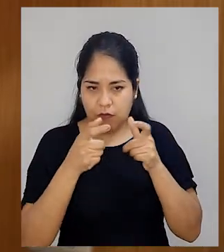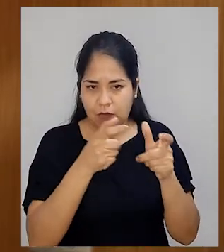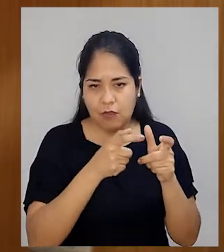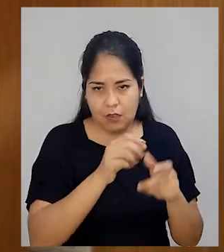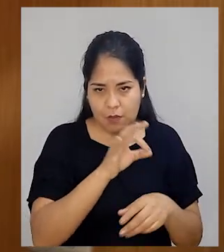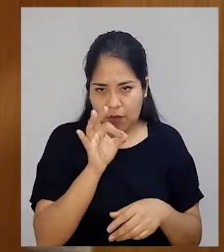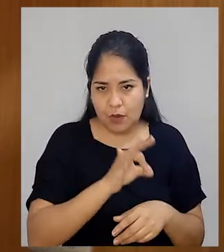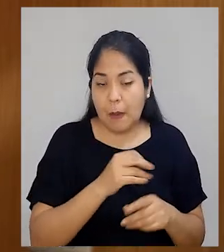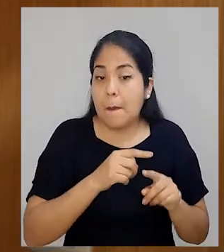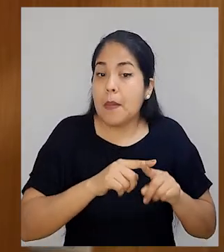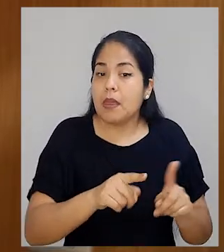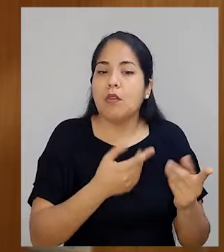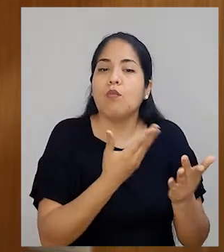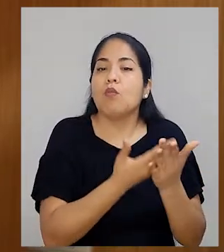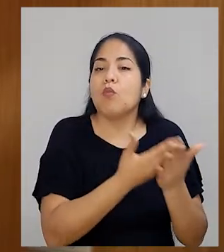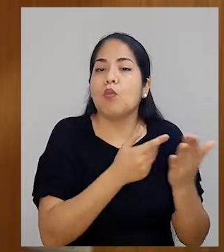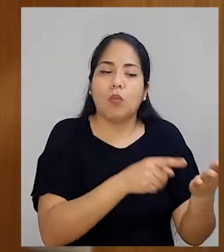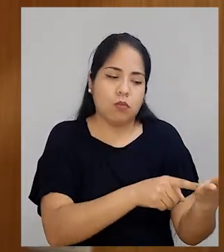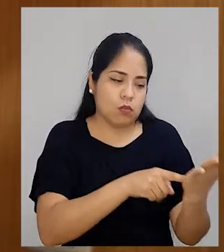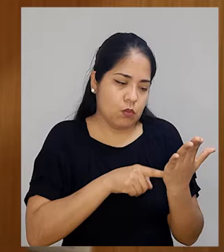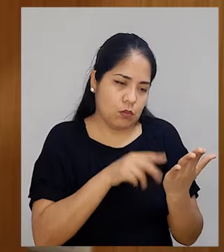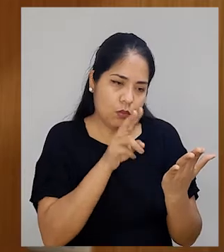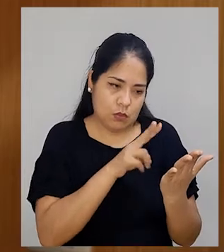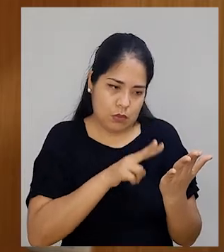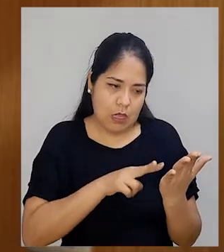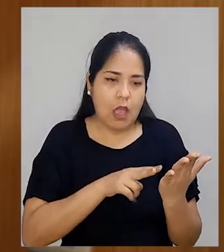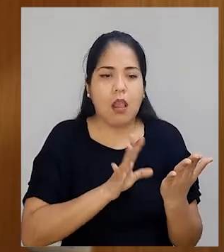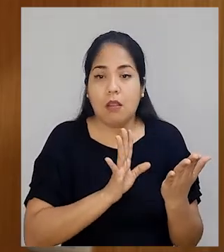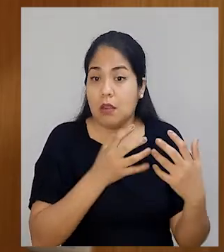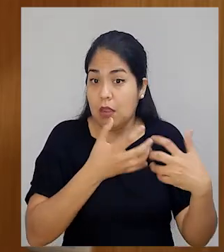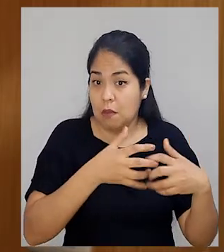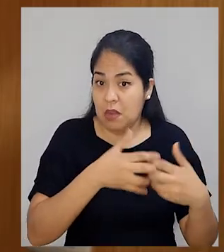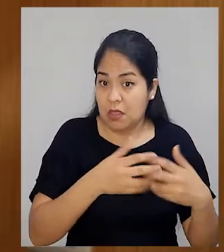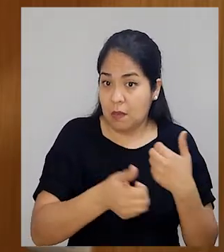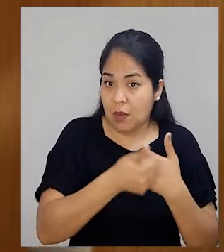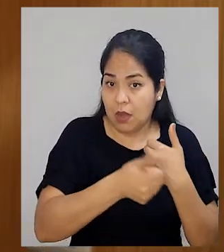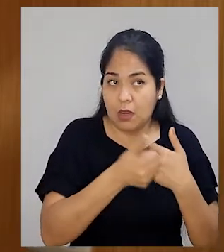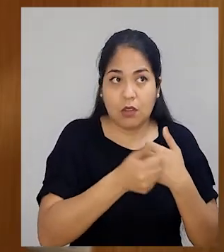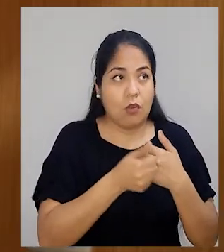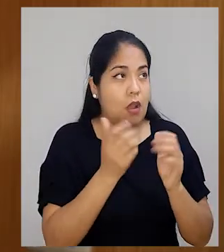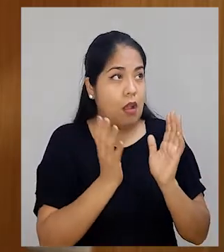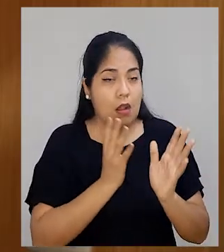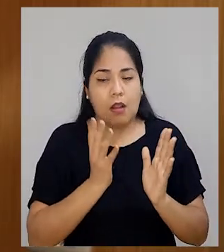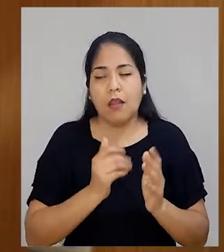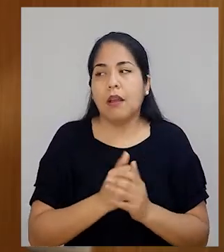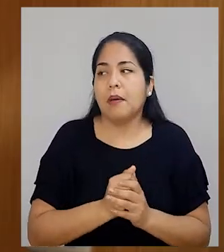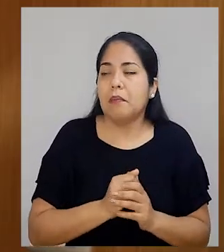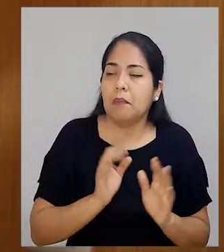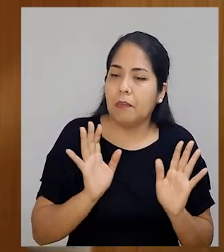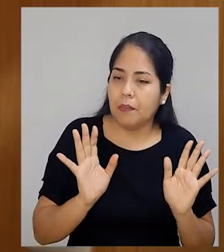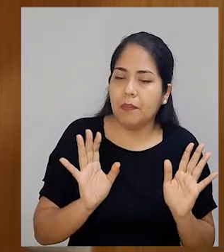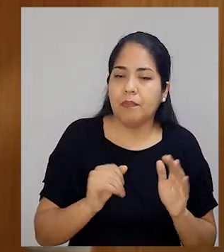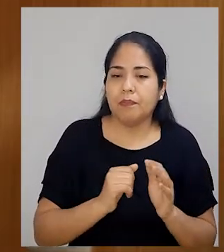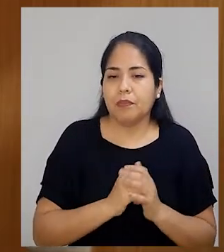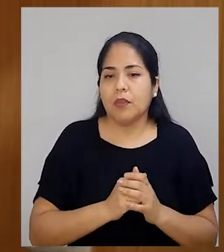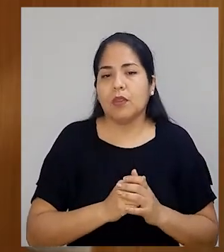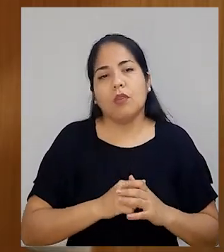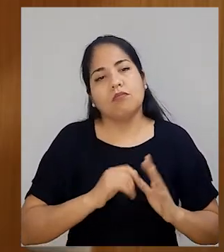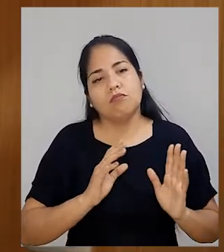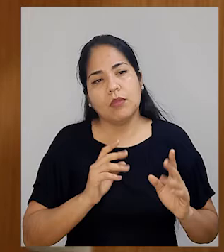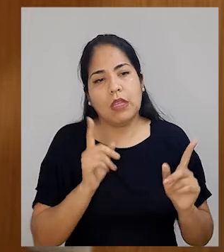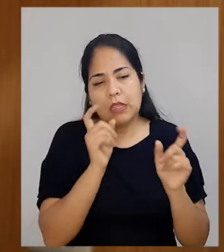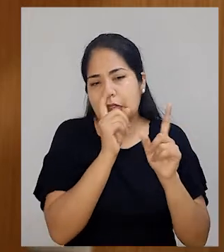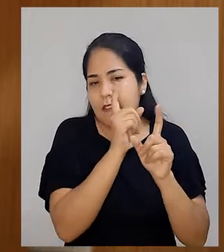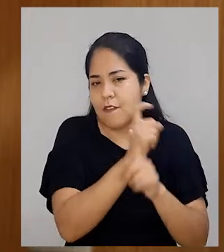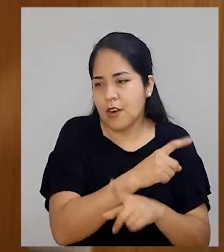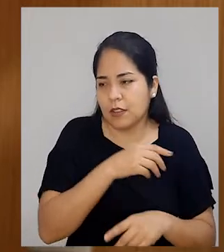fiscalización del cumplimiento de la cuota, pero tendrá que demostrarlo, ¿no? Si es una actividad de riesgo, evidentemente, si la empresa realiza una actividad de